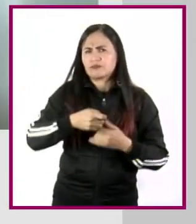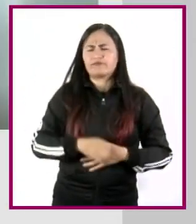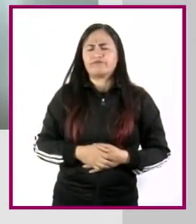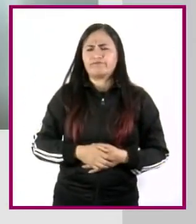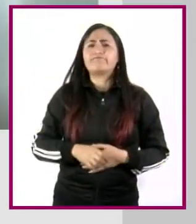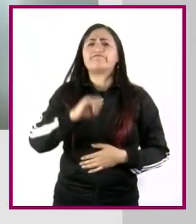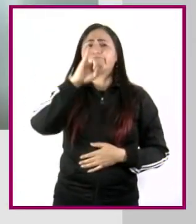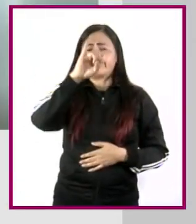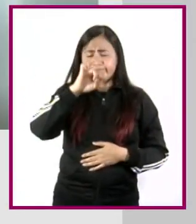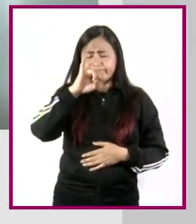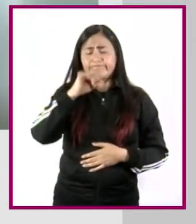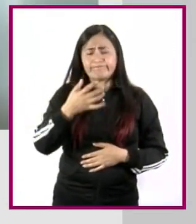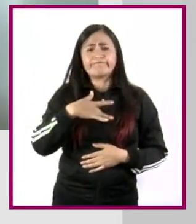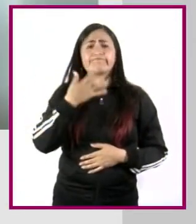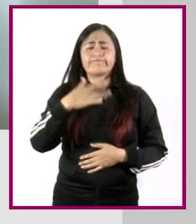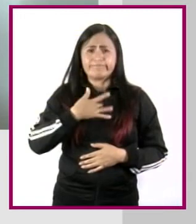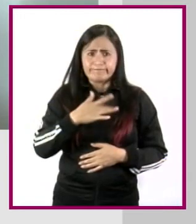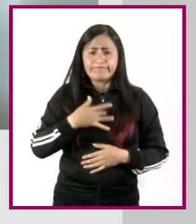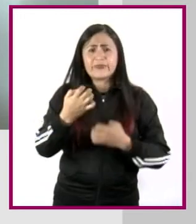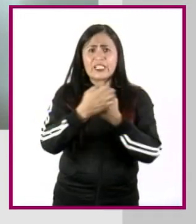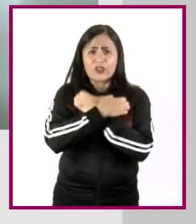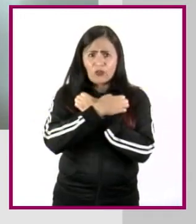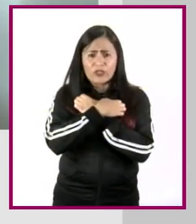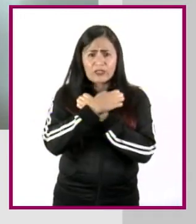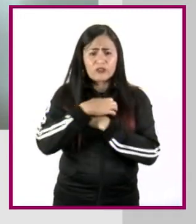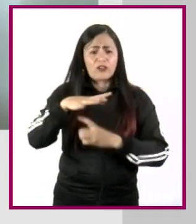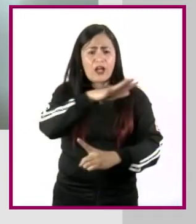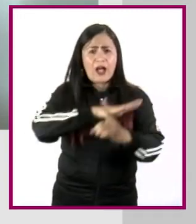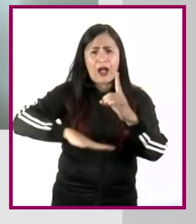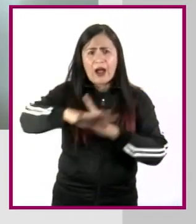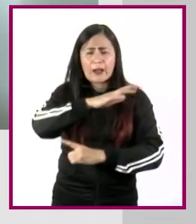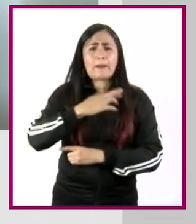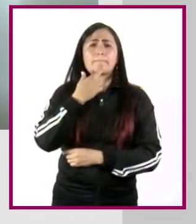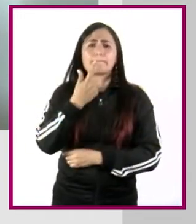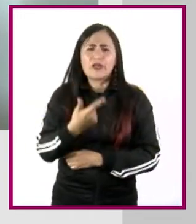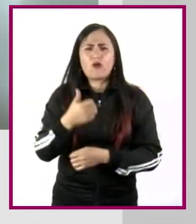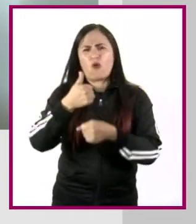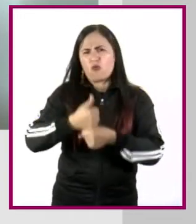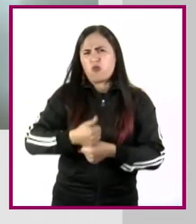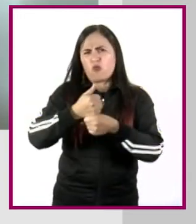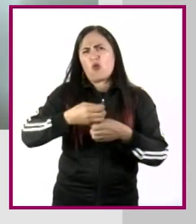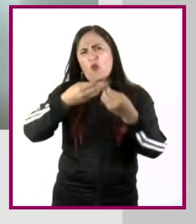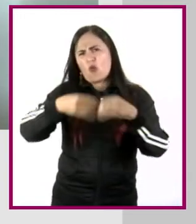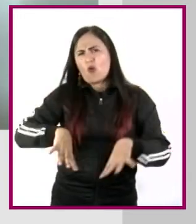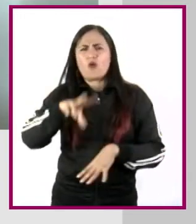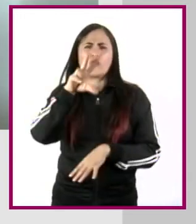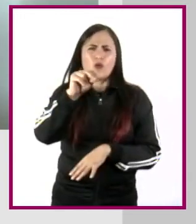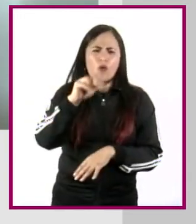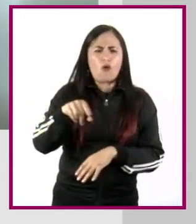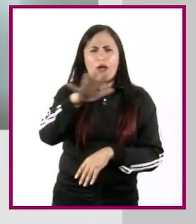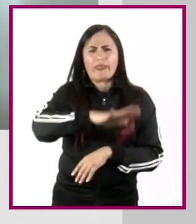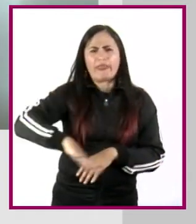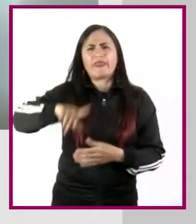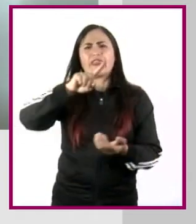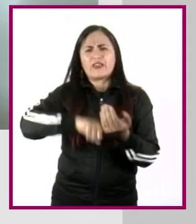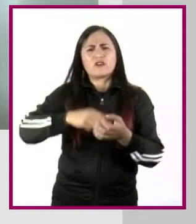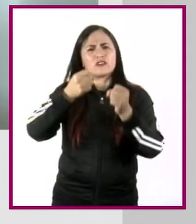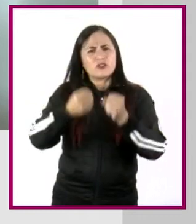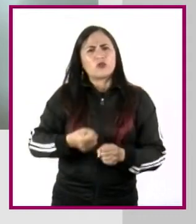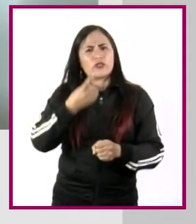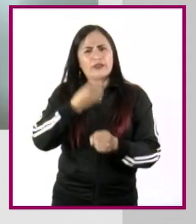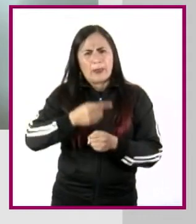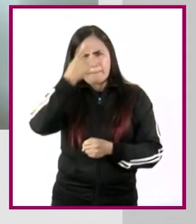parece que la educación siempre puede garantizar mejores entornos, entornos sin violencia, entornos más seguros para que el ejercicio pleno